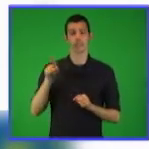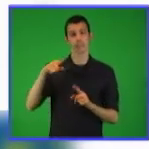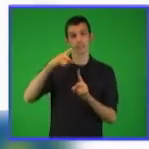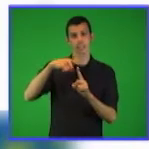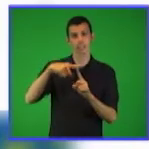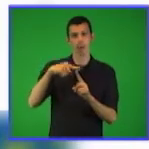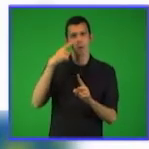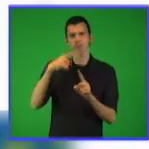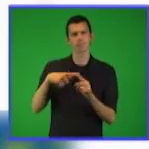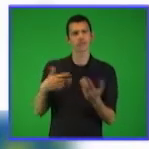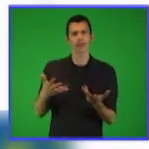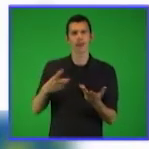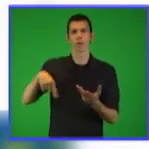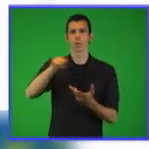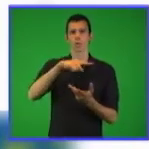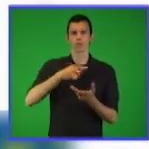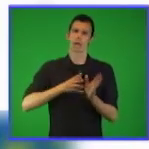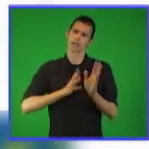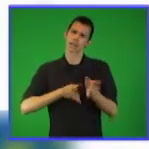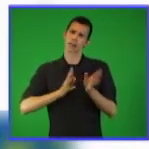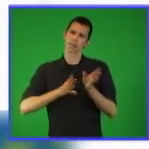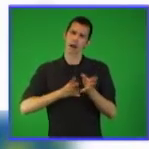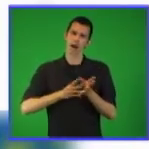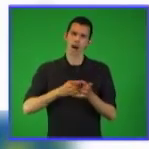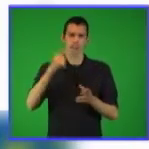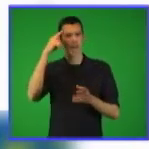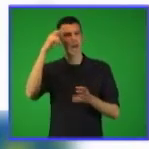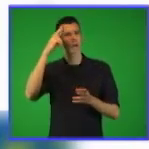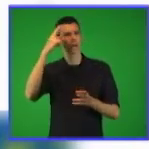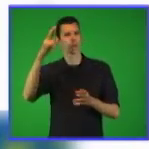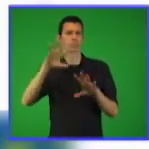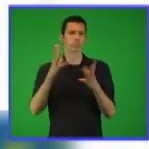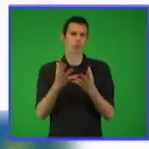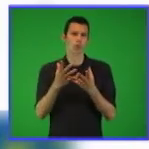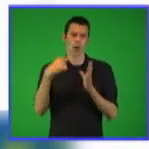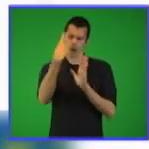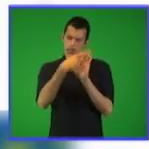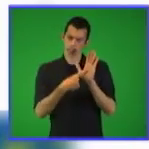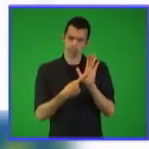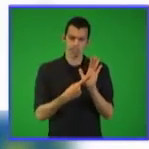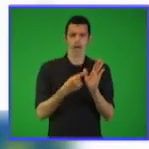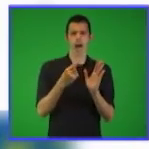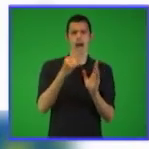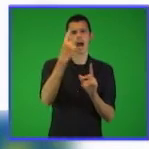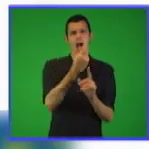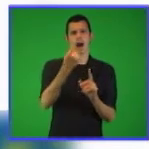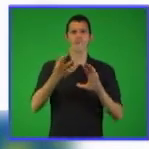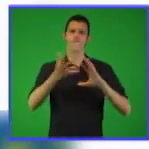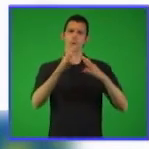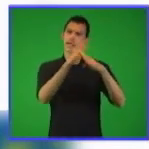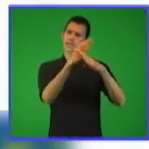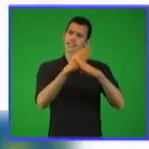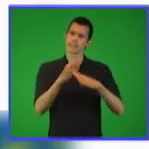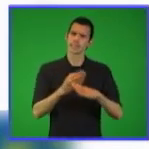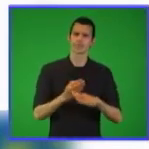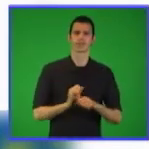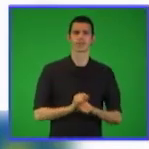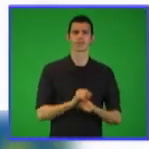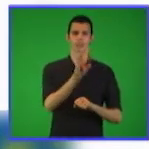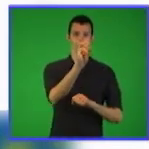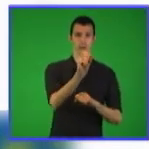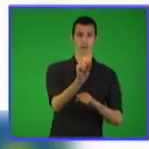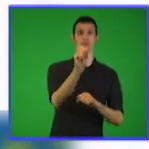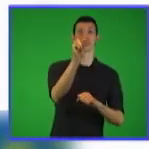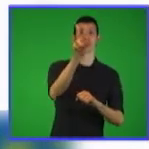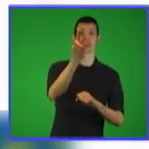propósito que ustedes repasen las propiedades de las potencias de exponente entero que se estudian en